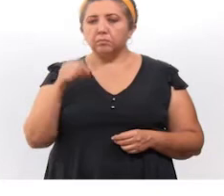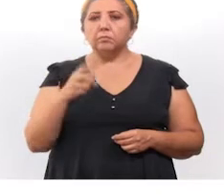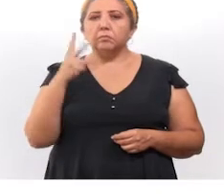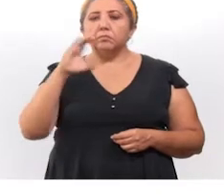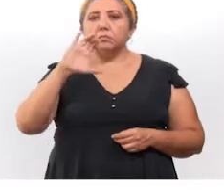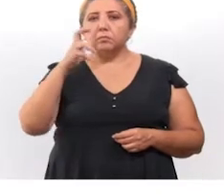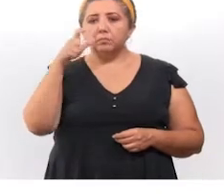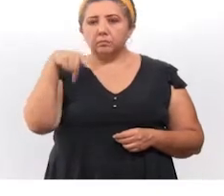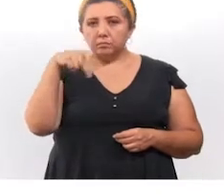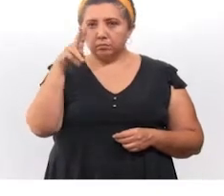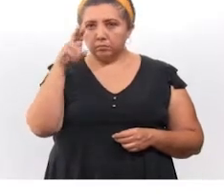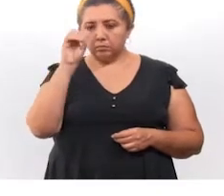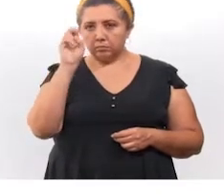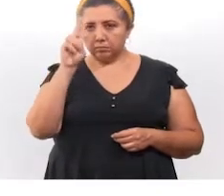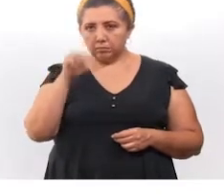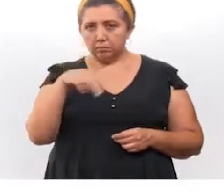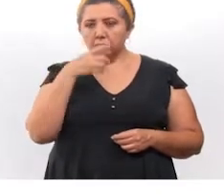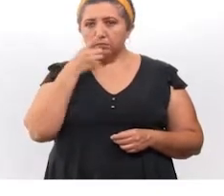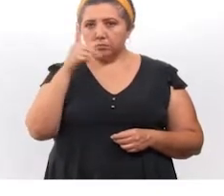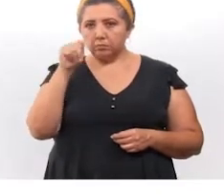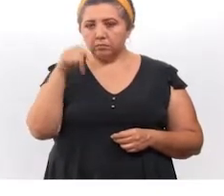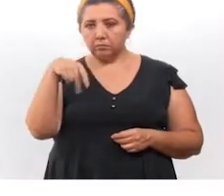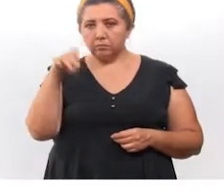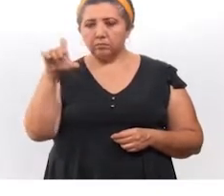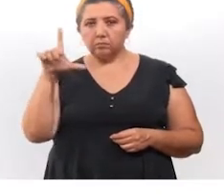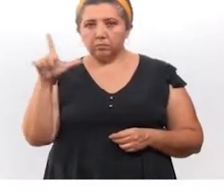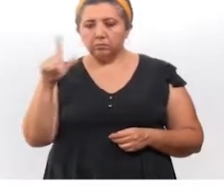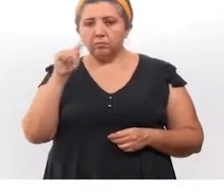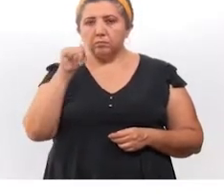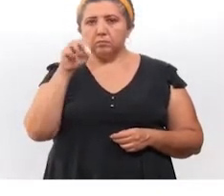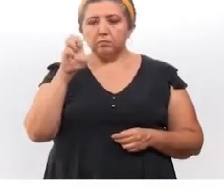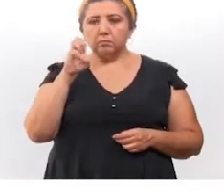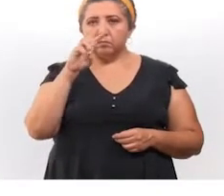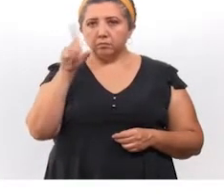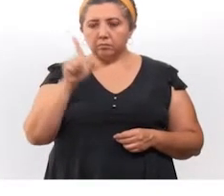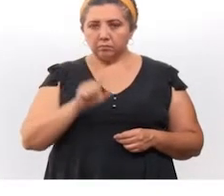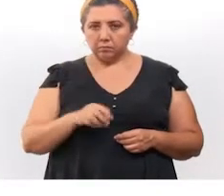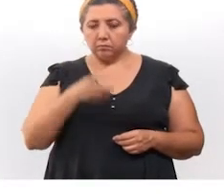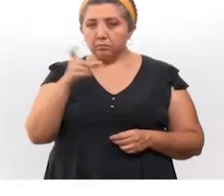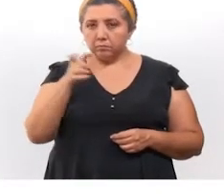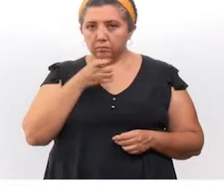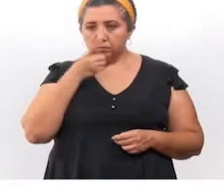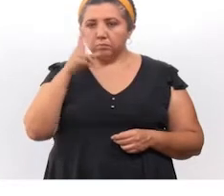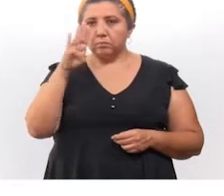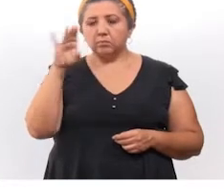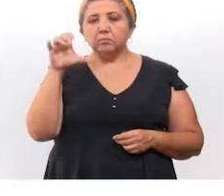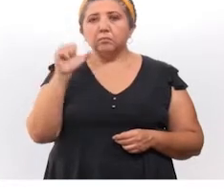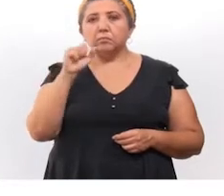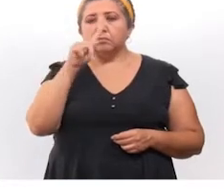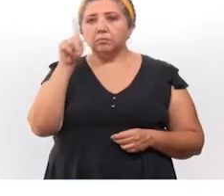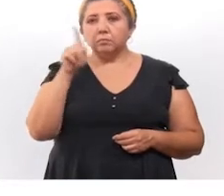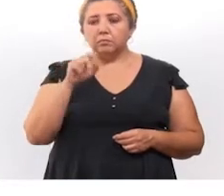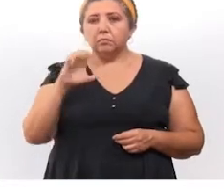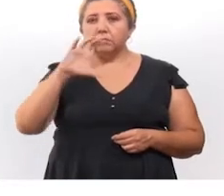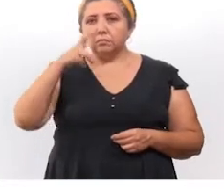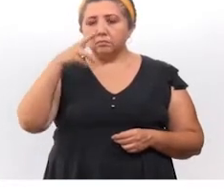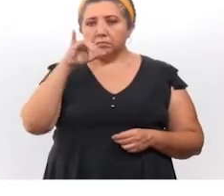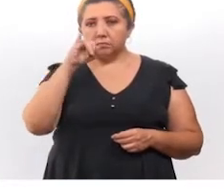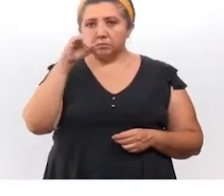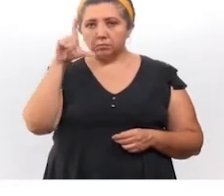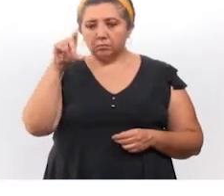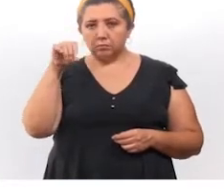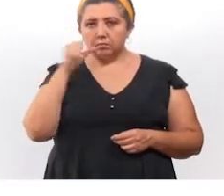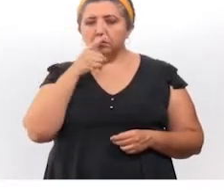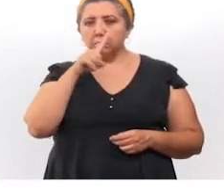en Chancom, Cusamá, Oxcuscap, Tecal de Venegas y Temash, 1 en Abalá, Vaca, Buxots, Chichimilá,